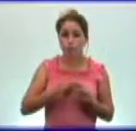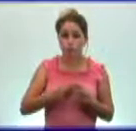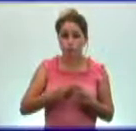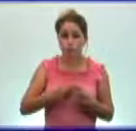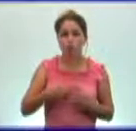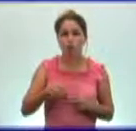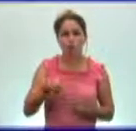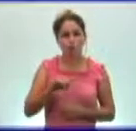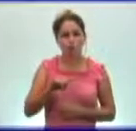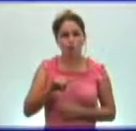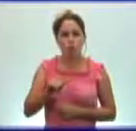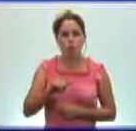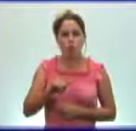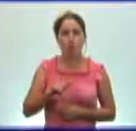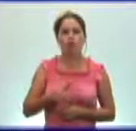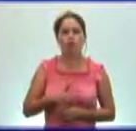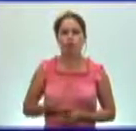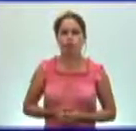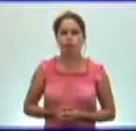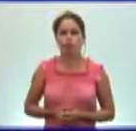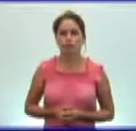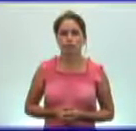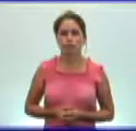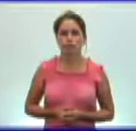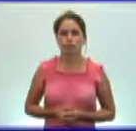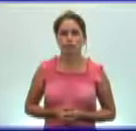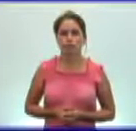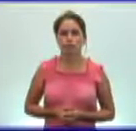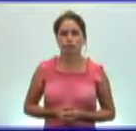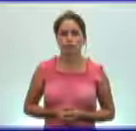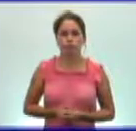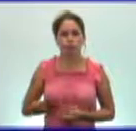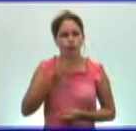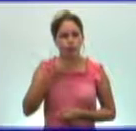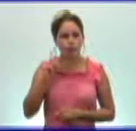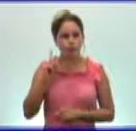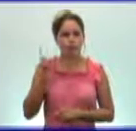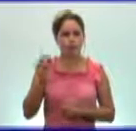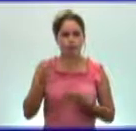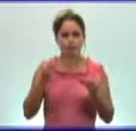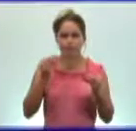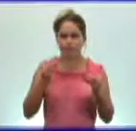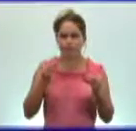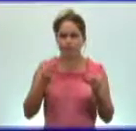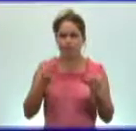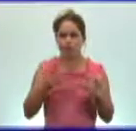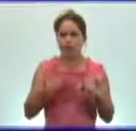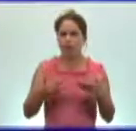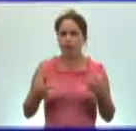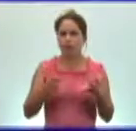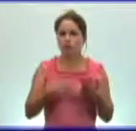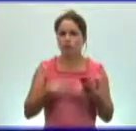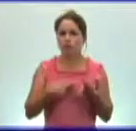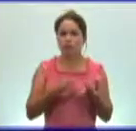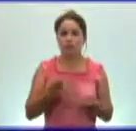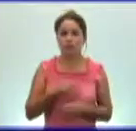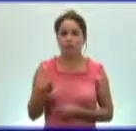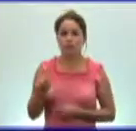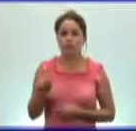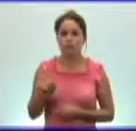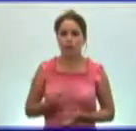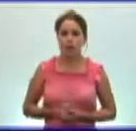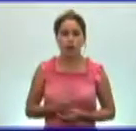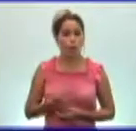químico y al mismo tiempo el nombre. Vamos entonces también a analizar para las sustancias simples